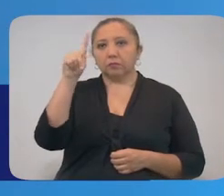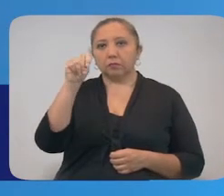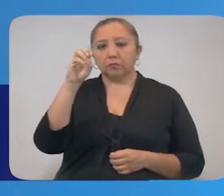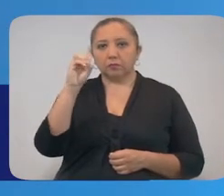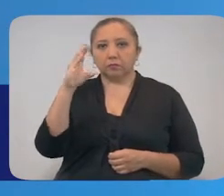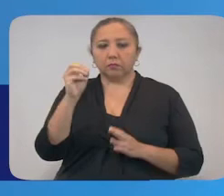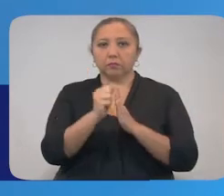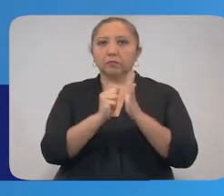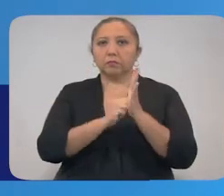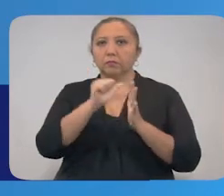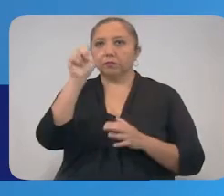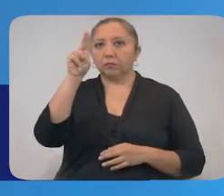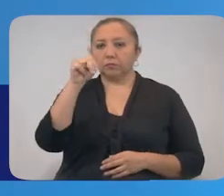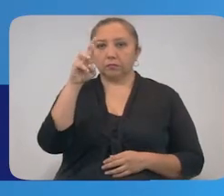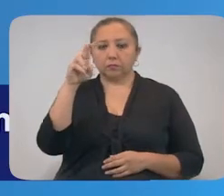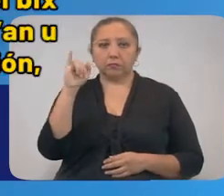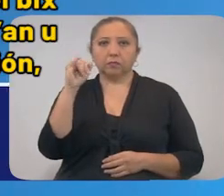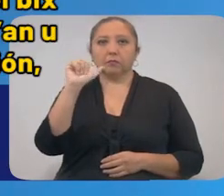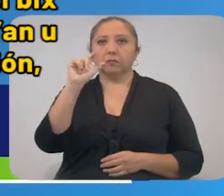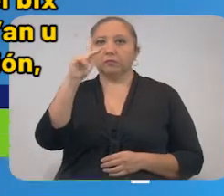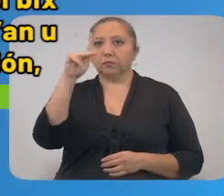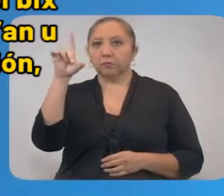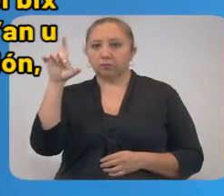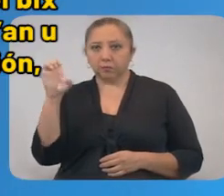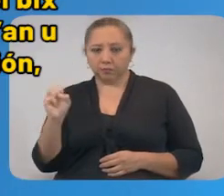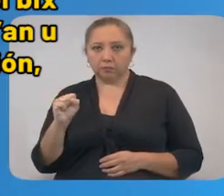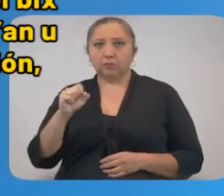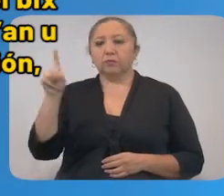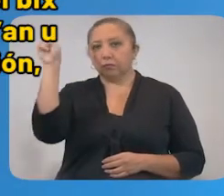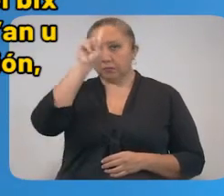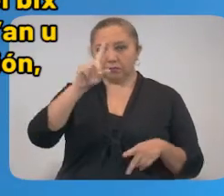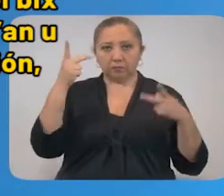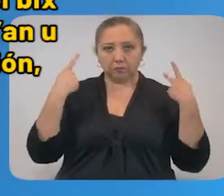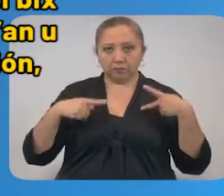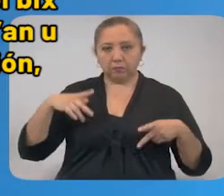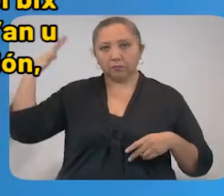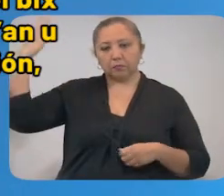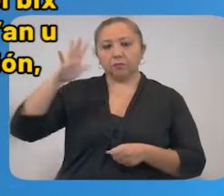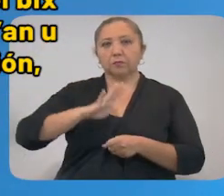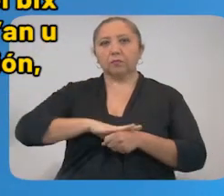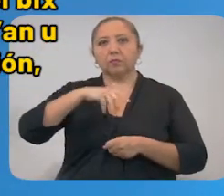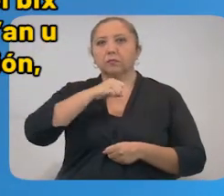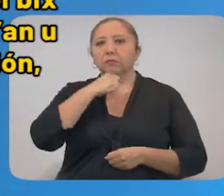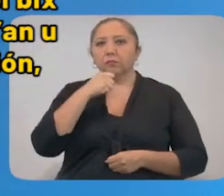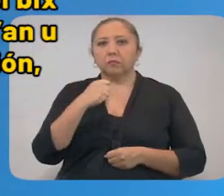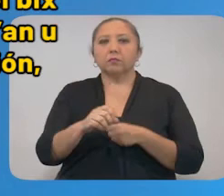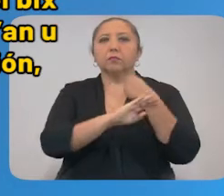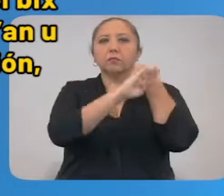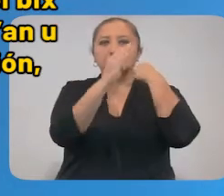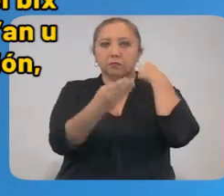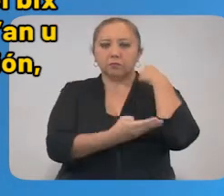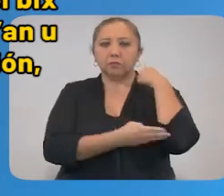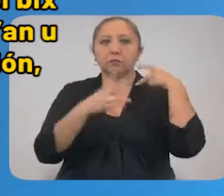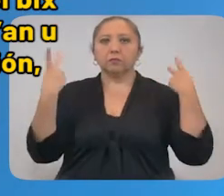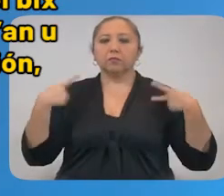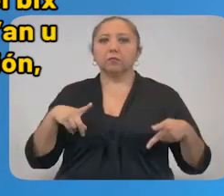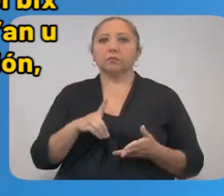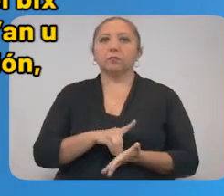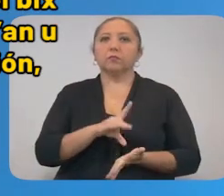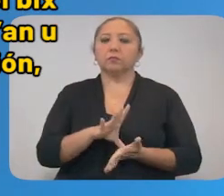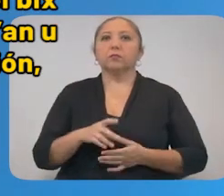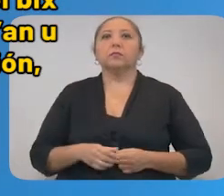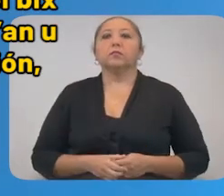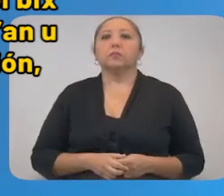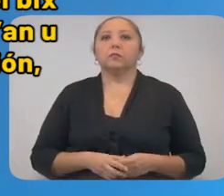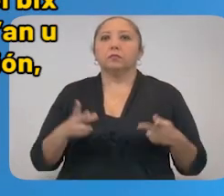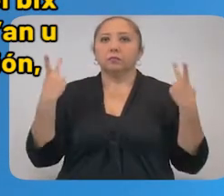los sistemas Android y Apple. Recomendamos a la población vulnerable como adultos mayores, mujeres embarazadas, personas con